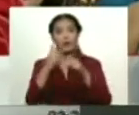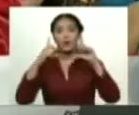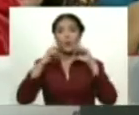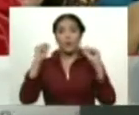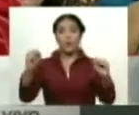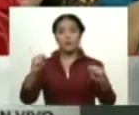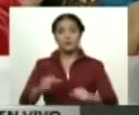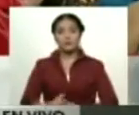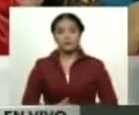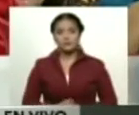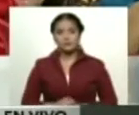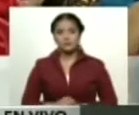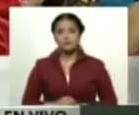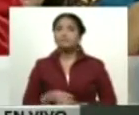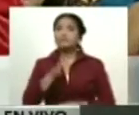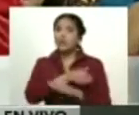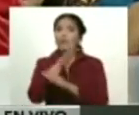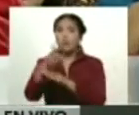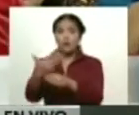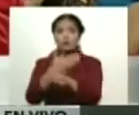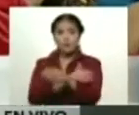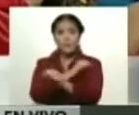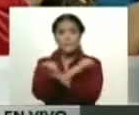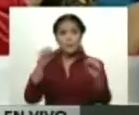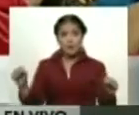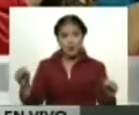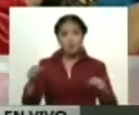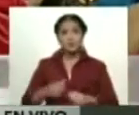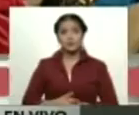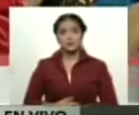profesionales, que han ido desde temprano a